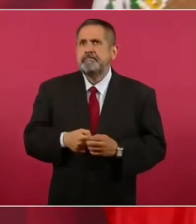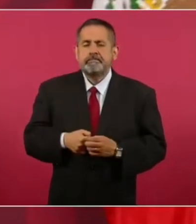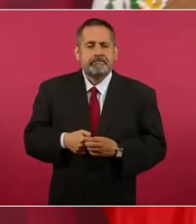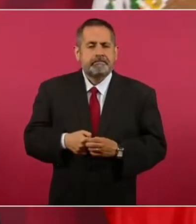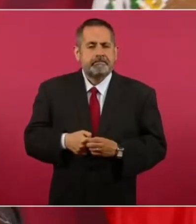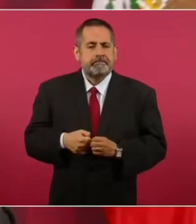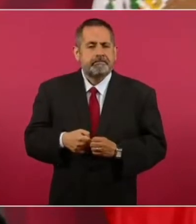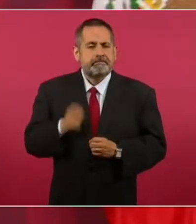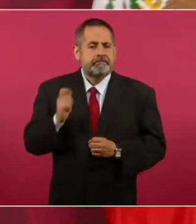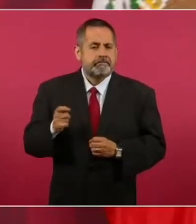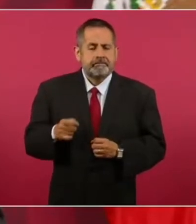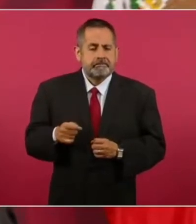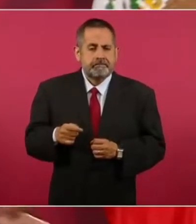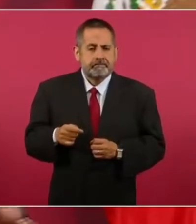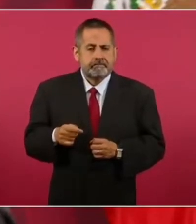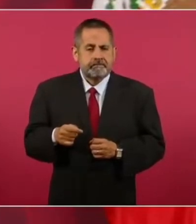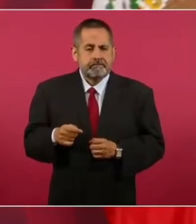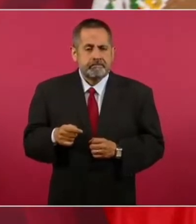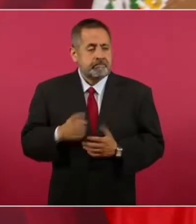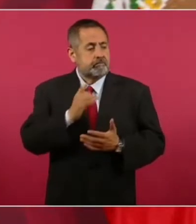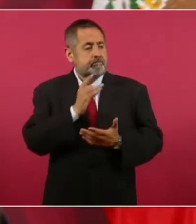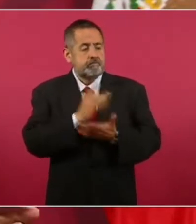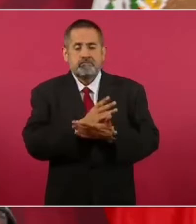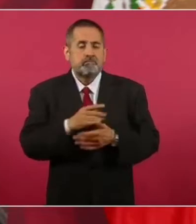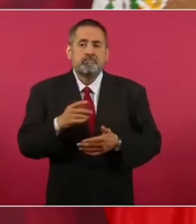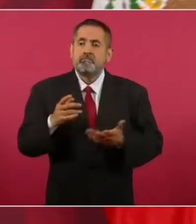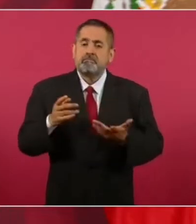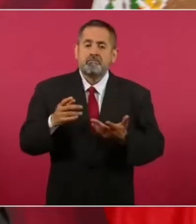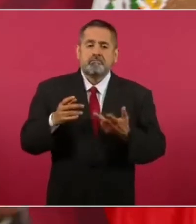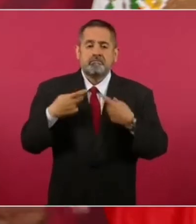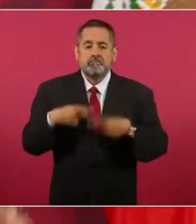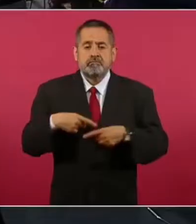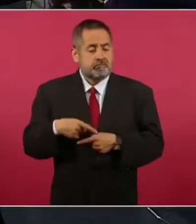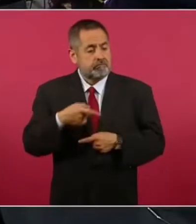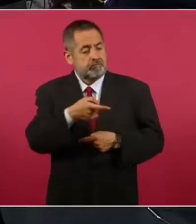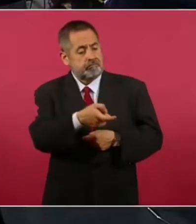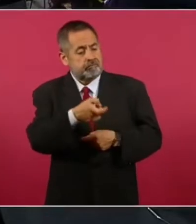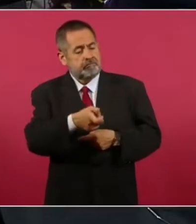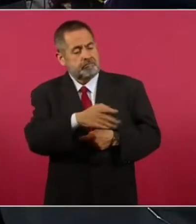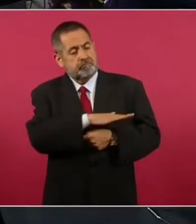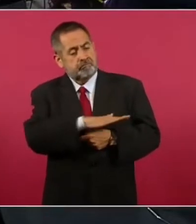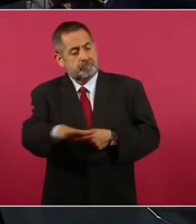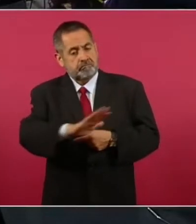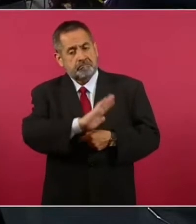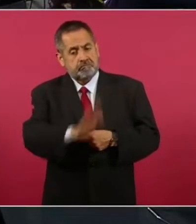no tenga más destino que ser eliminada.